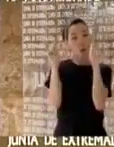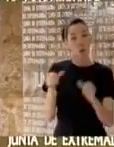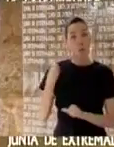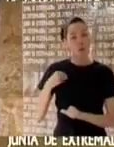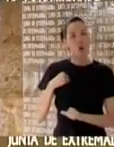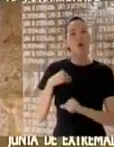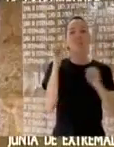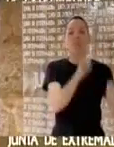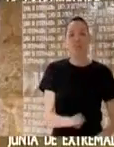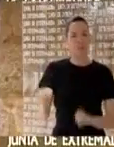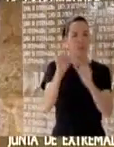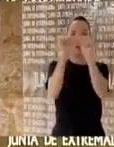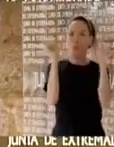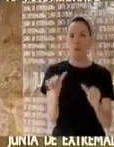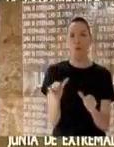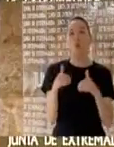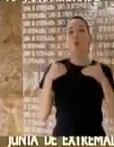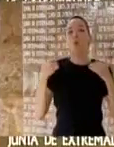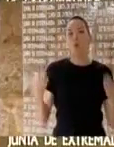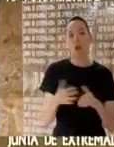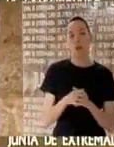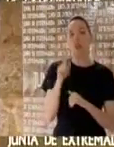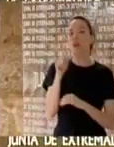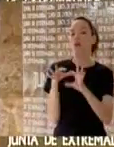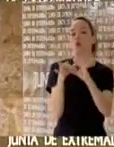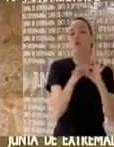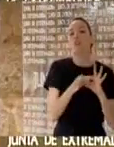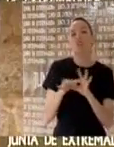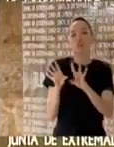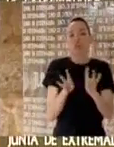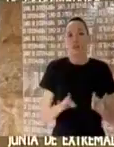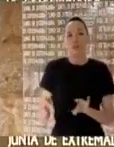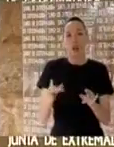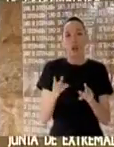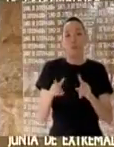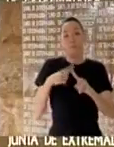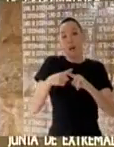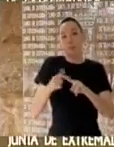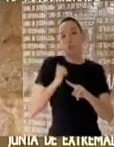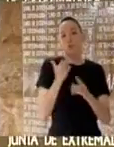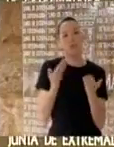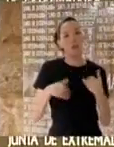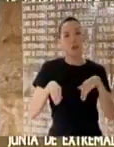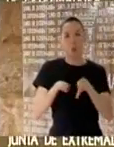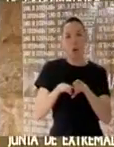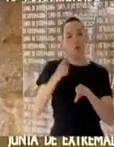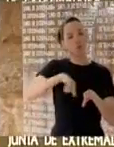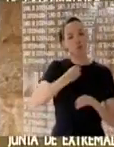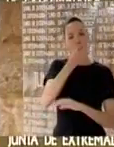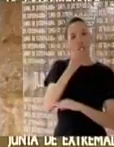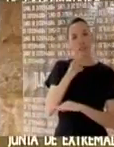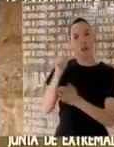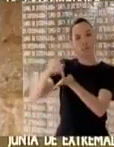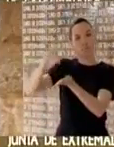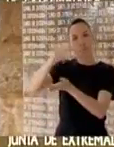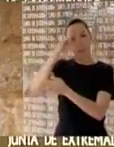Madrid. Y es la igualdad de oportunidades, es la cohesión territorial. Y en ese sentido le he